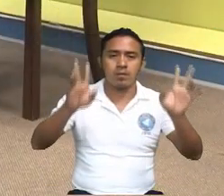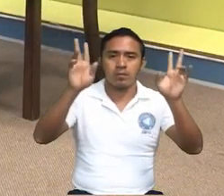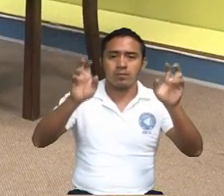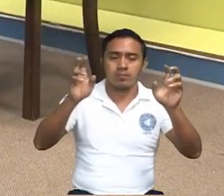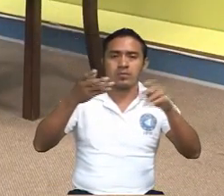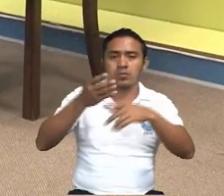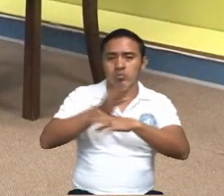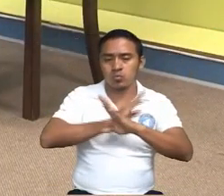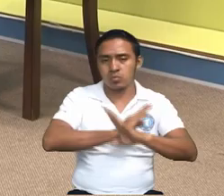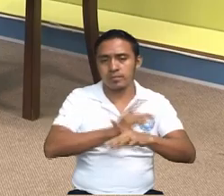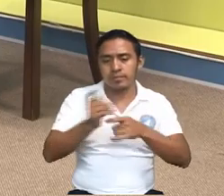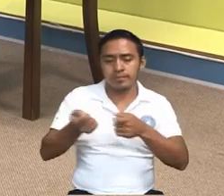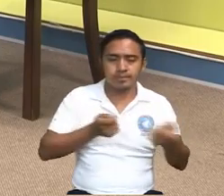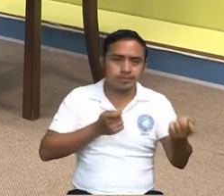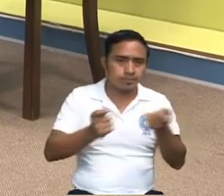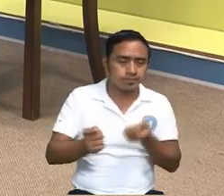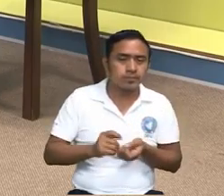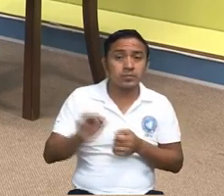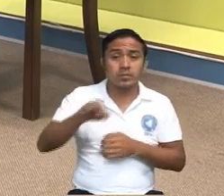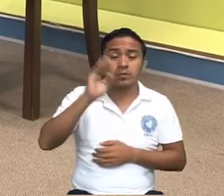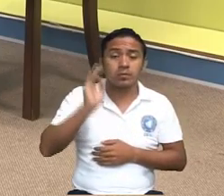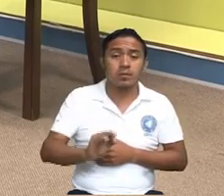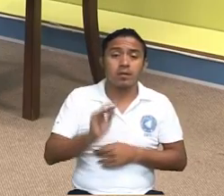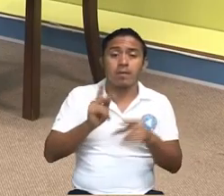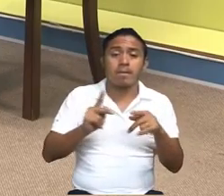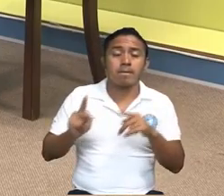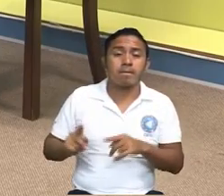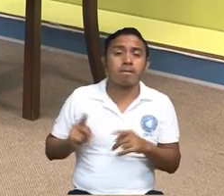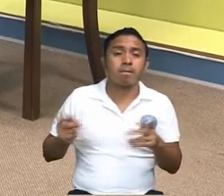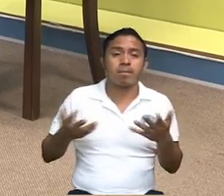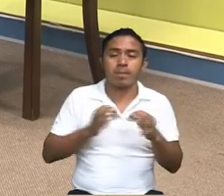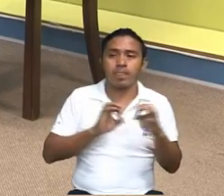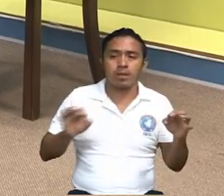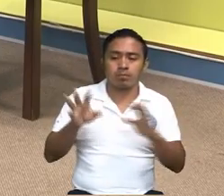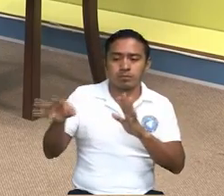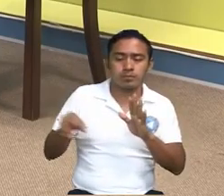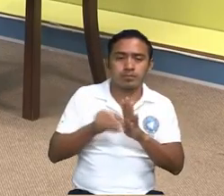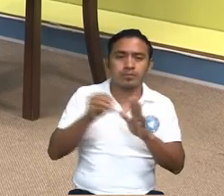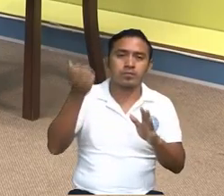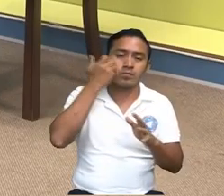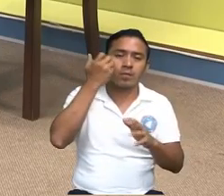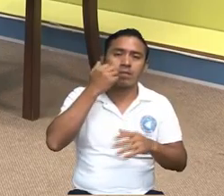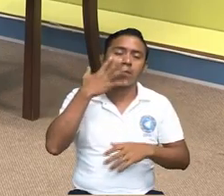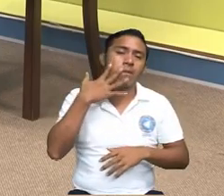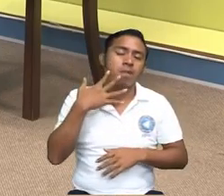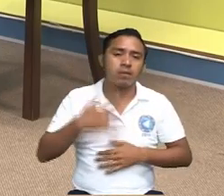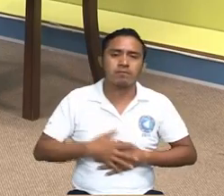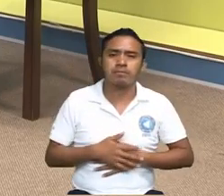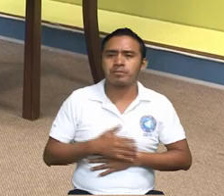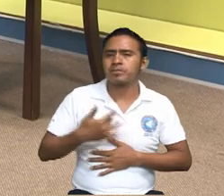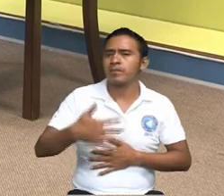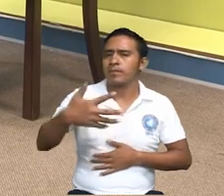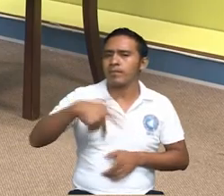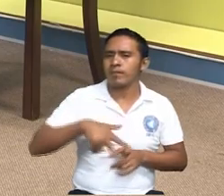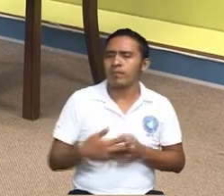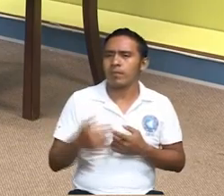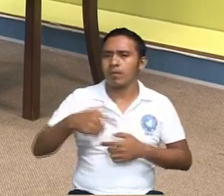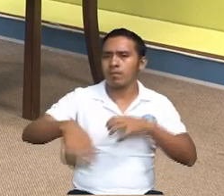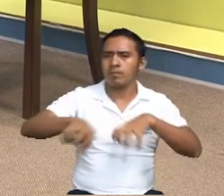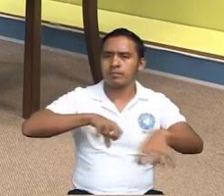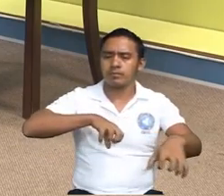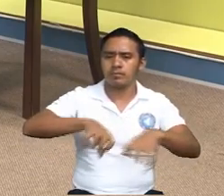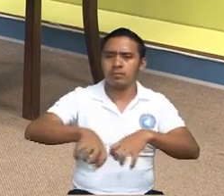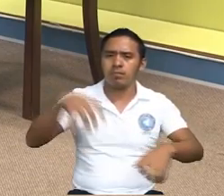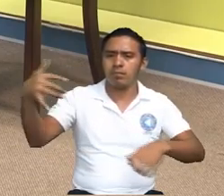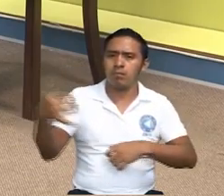como un control, ¿no? Y garantizar que el ser humano no adquiera esa infección. ¿Desde cuándo se está llevando a cabo, doctor, esta jornada de